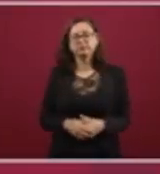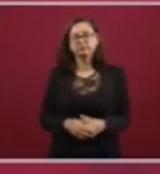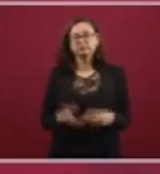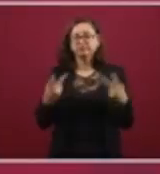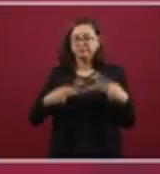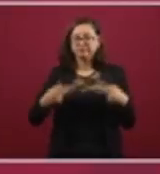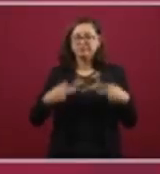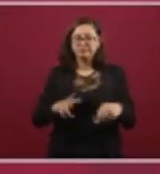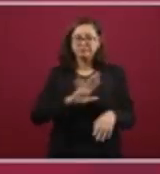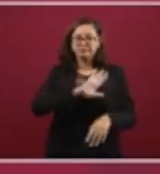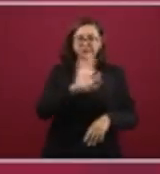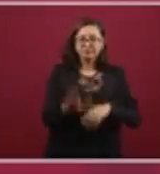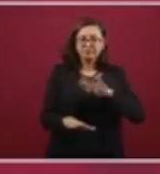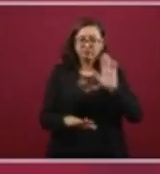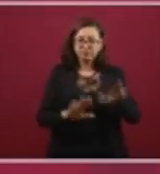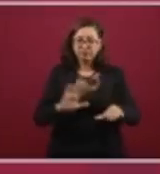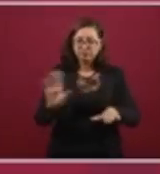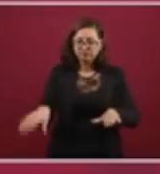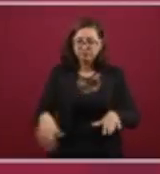muertos, fallecidos,